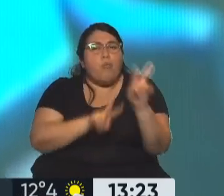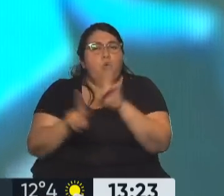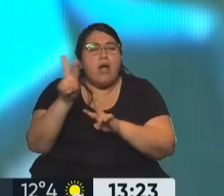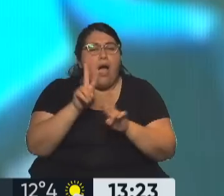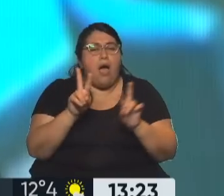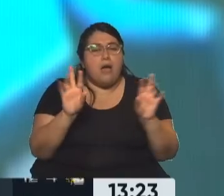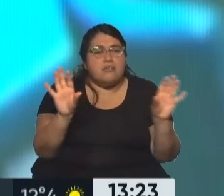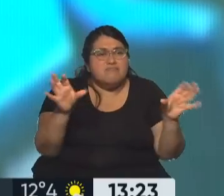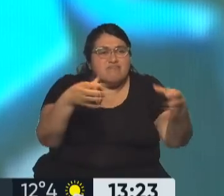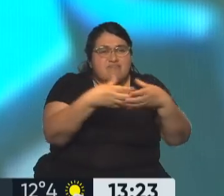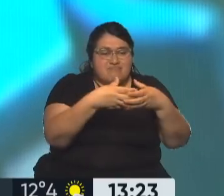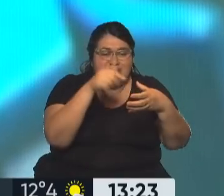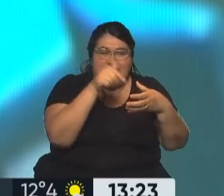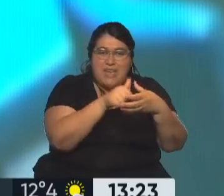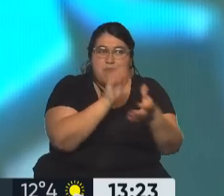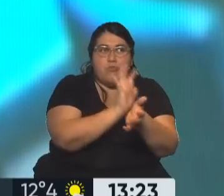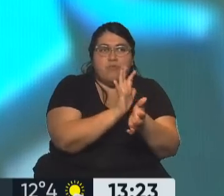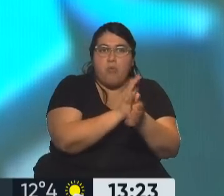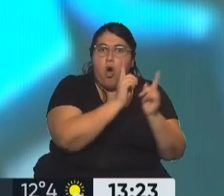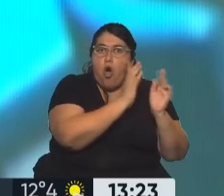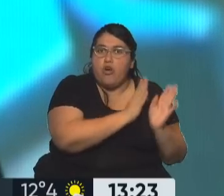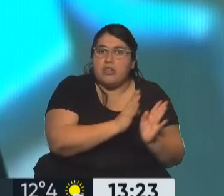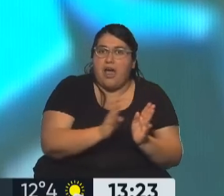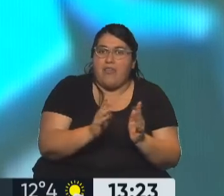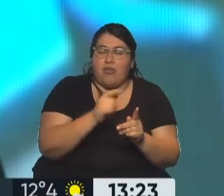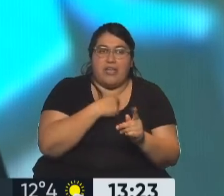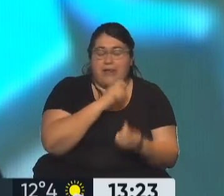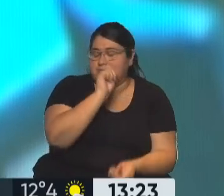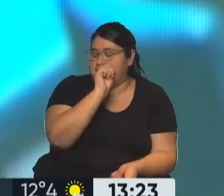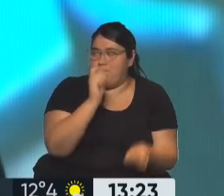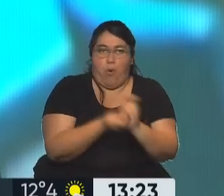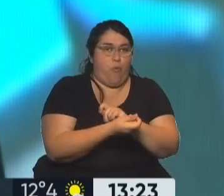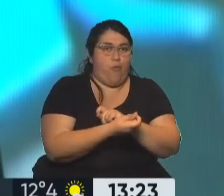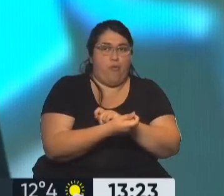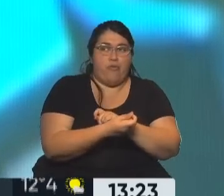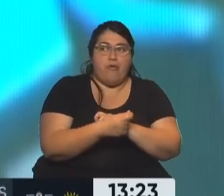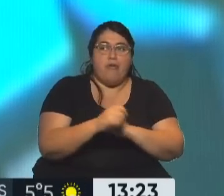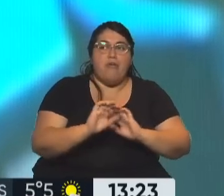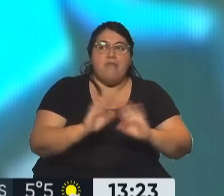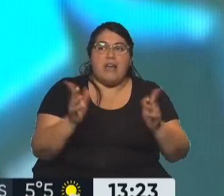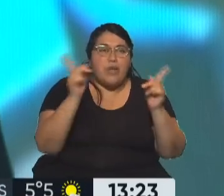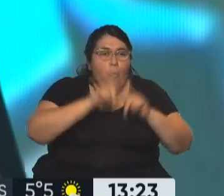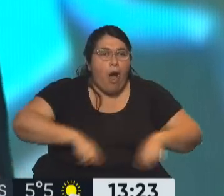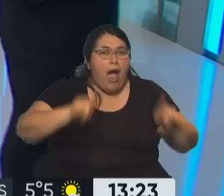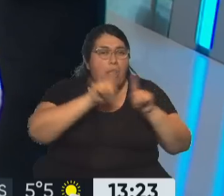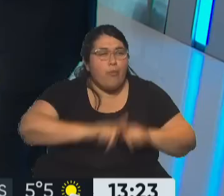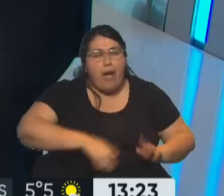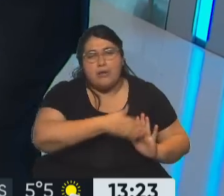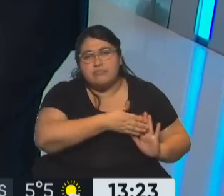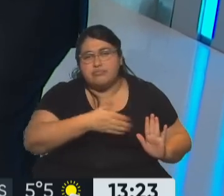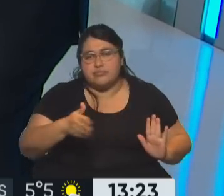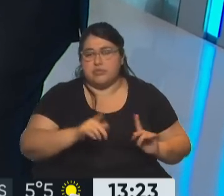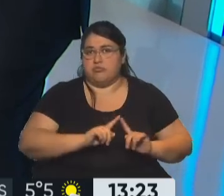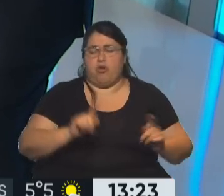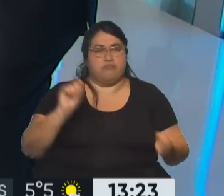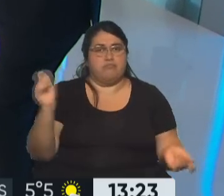reformulación del orden internacional y que tiene que ver con abandonar o empezar a dejar atrás este orden de la posguerra dominado